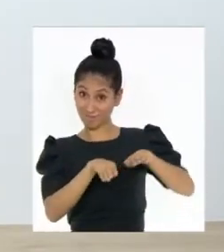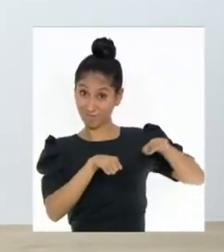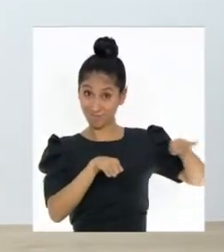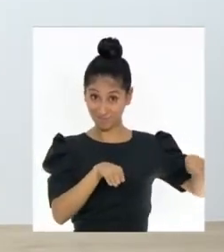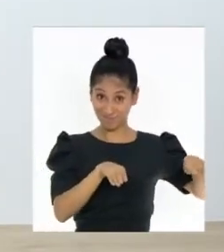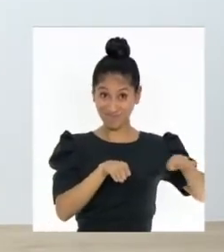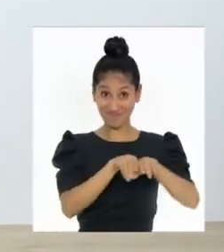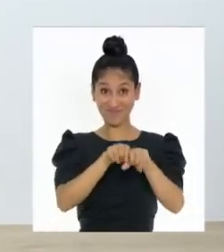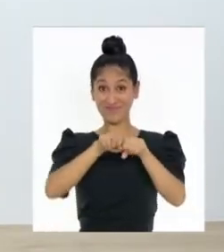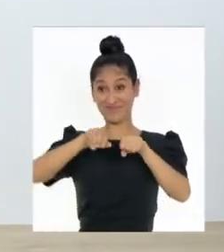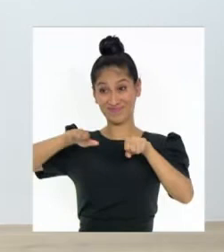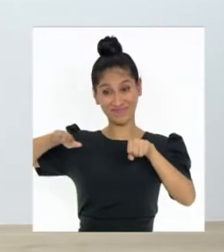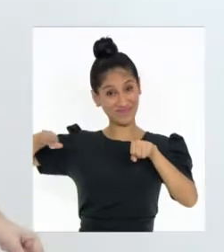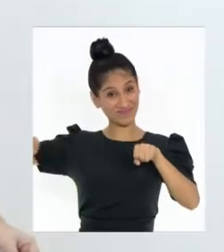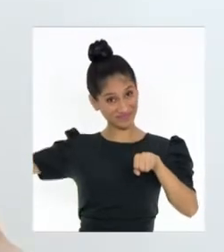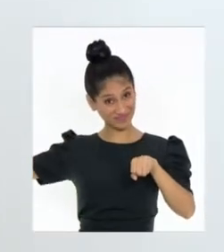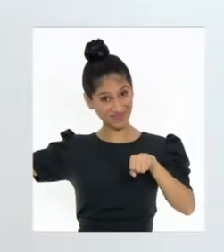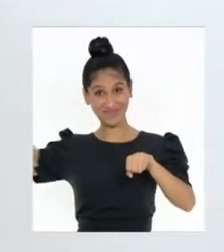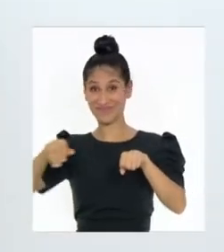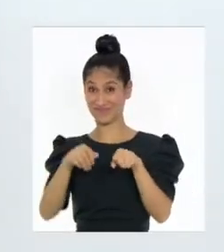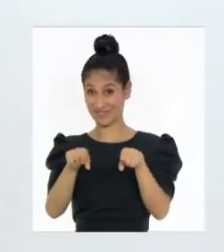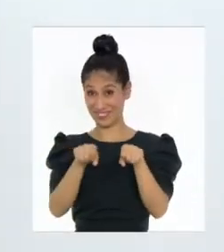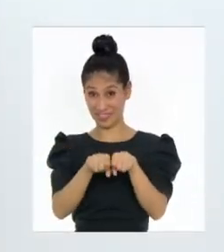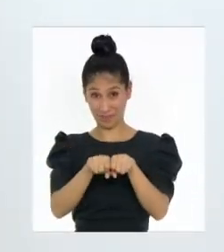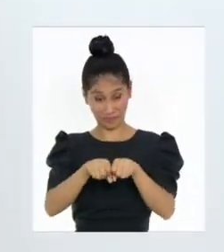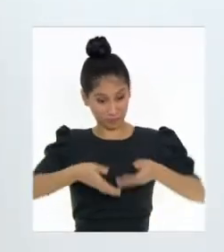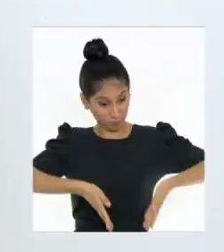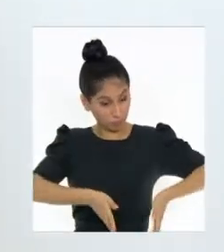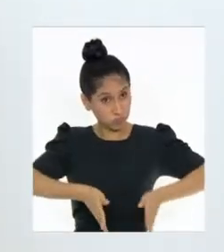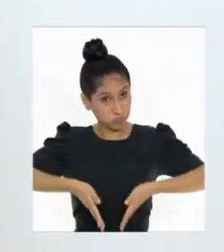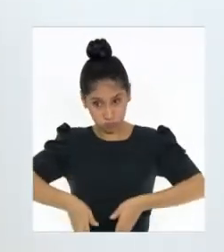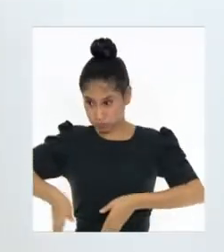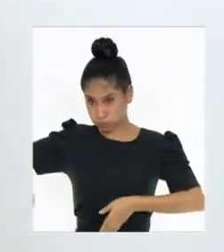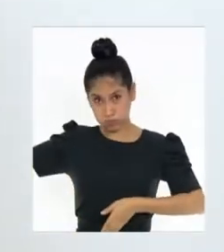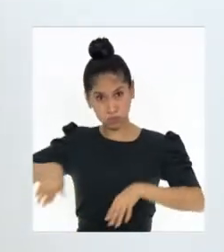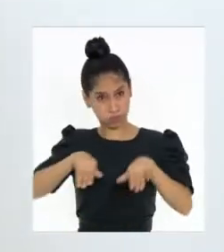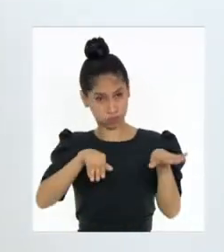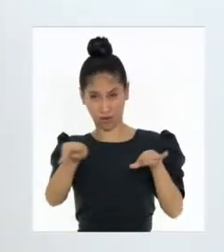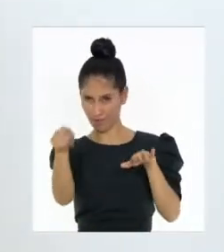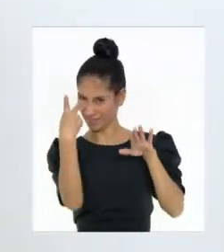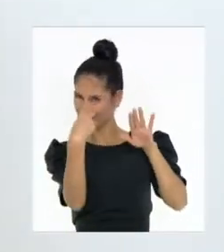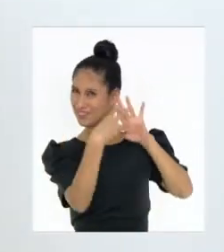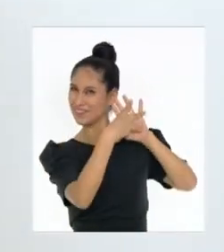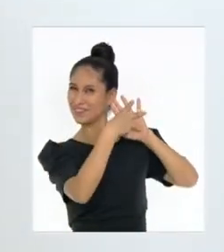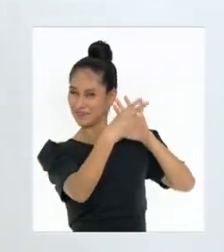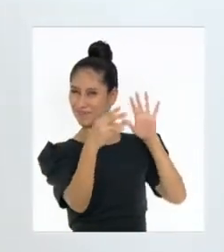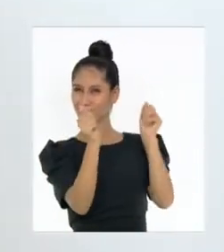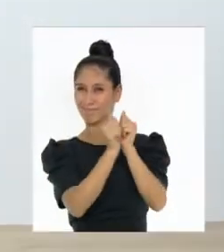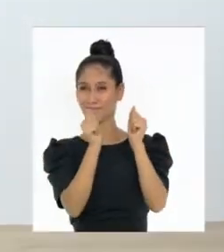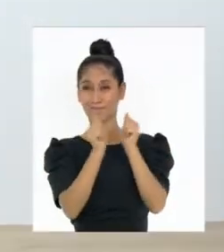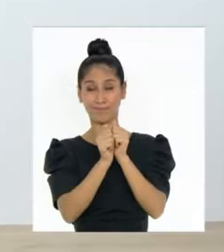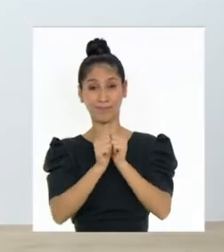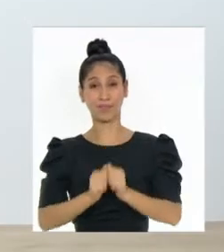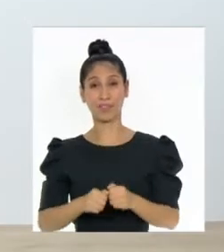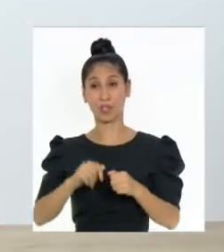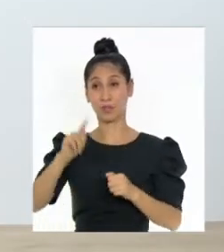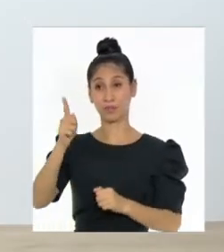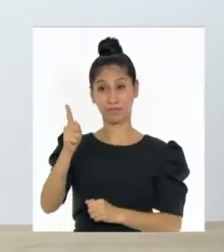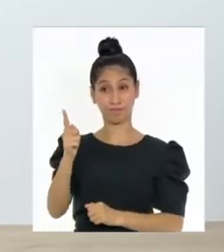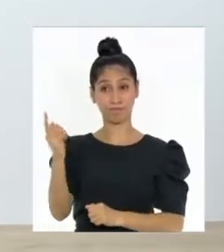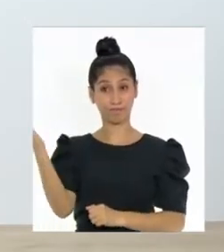derecha, abro izquierda. Ahora vamos a intentar hacerlo juntos, ¿ok? Empezamos. Y